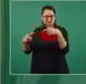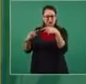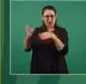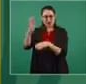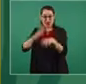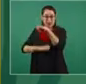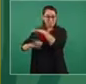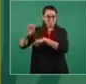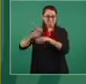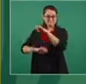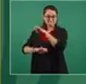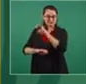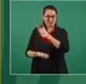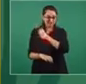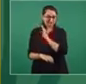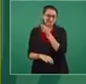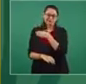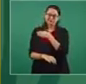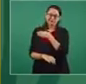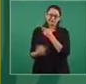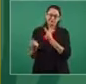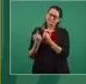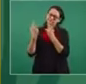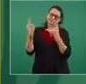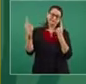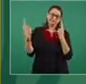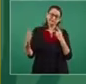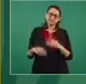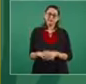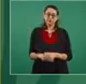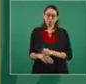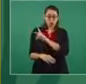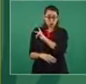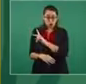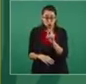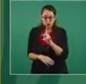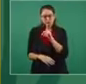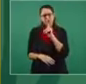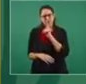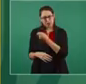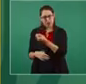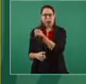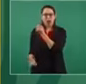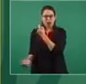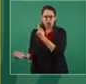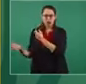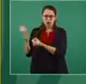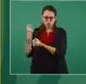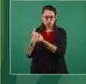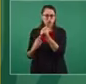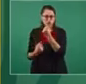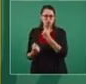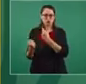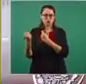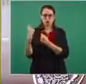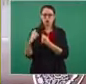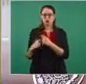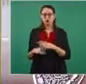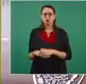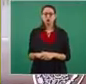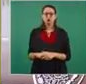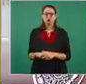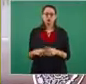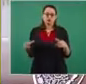empresarial española, y no generalizo, con algunos miembros de